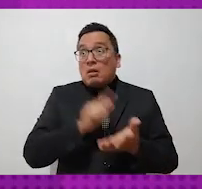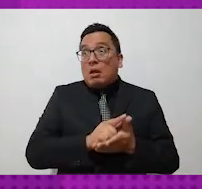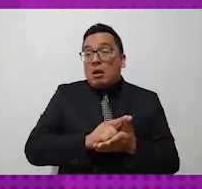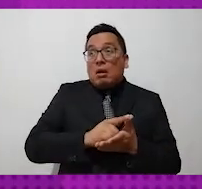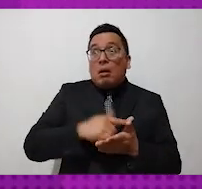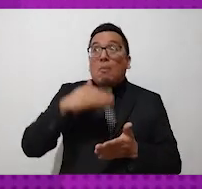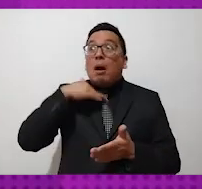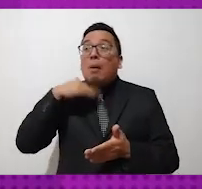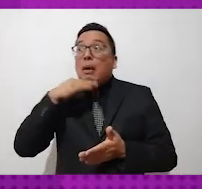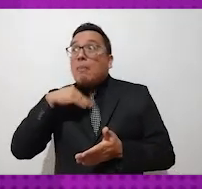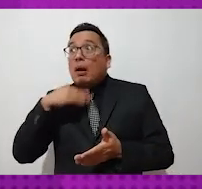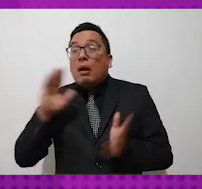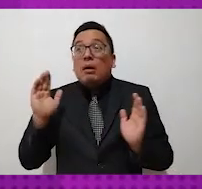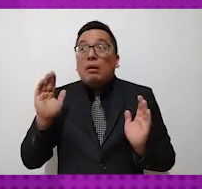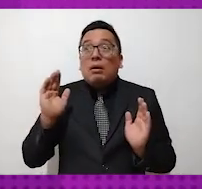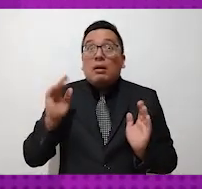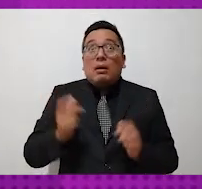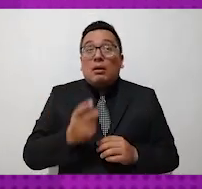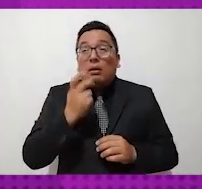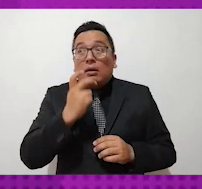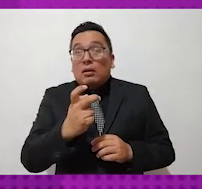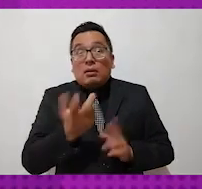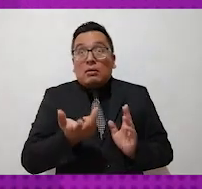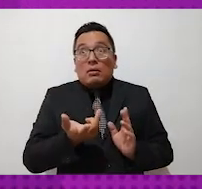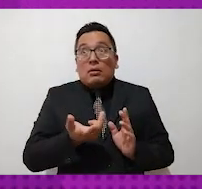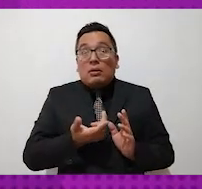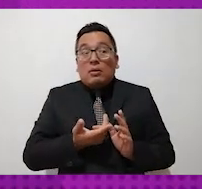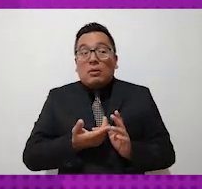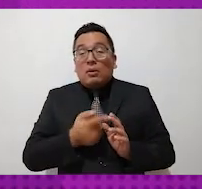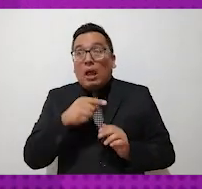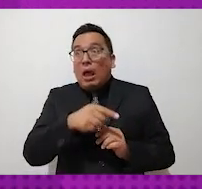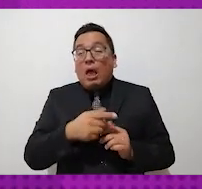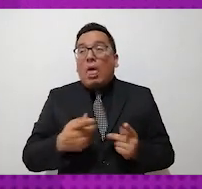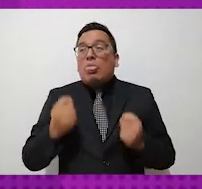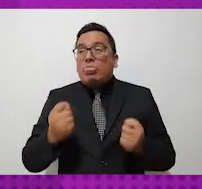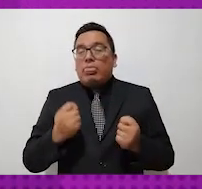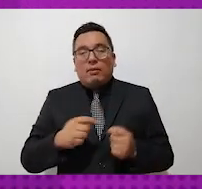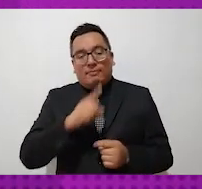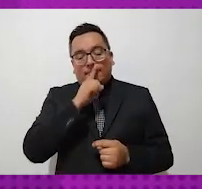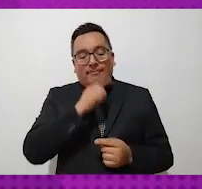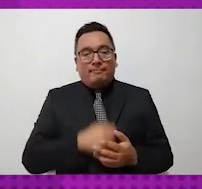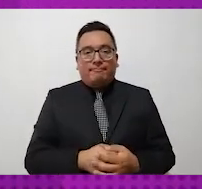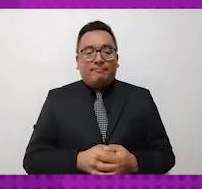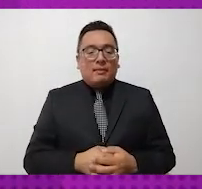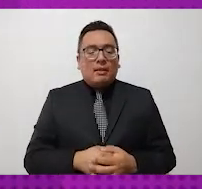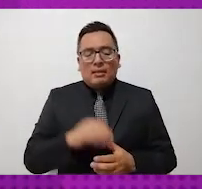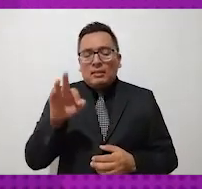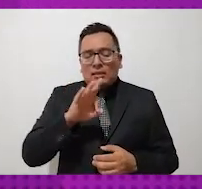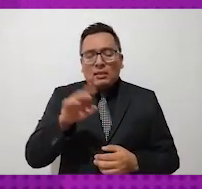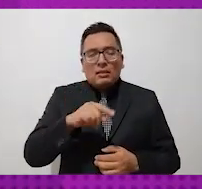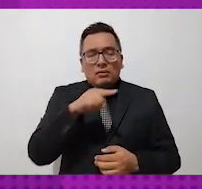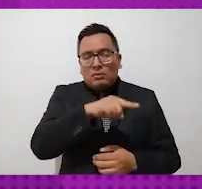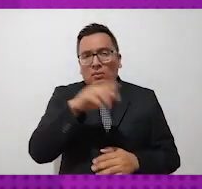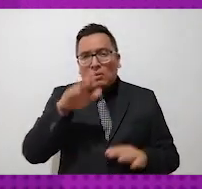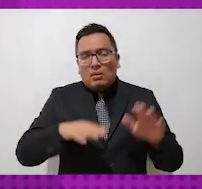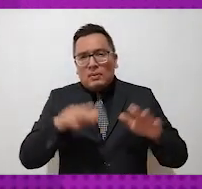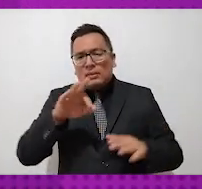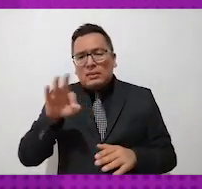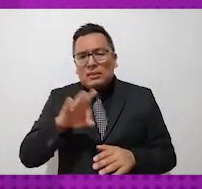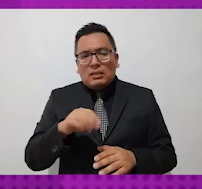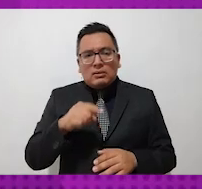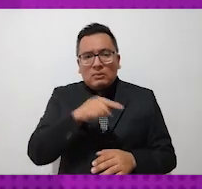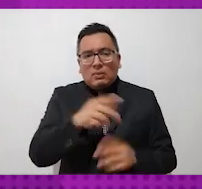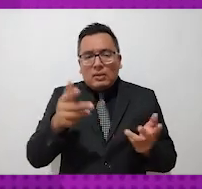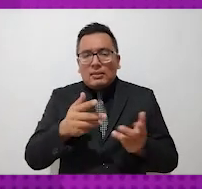no exime su cumplimiento. Si bien es cierto, a lo mejor tú realizas una actuación que pues no